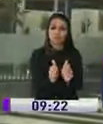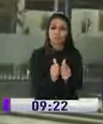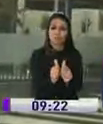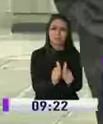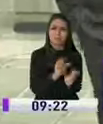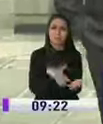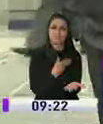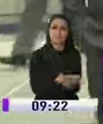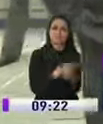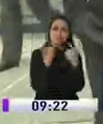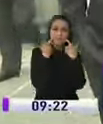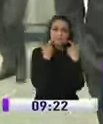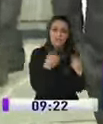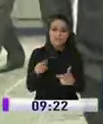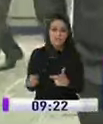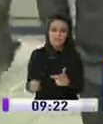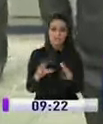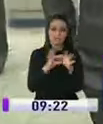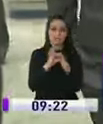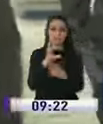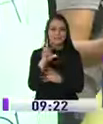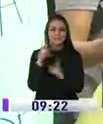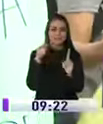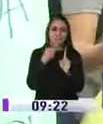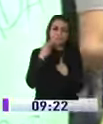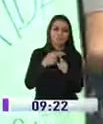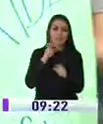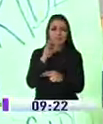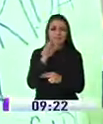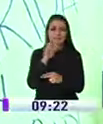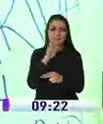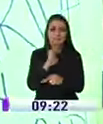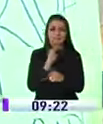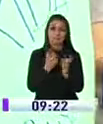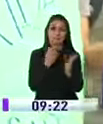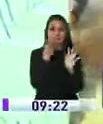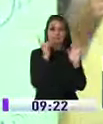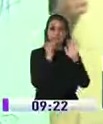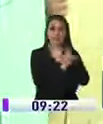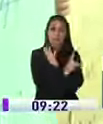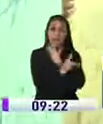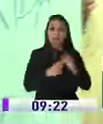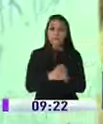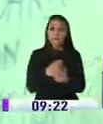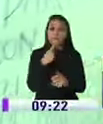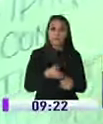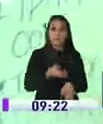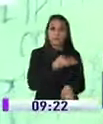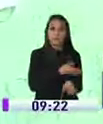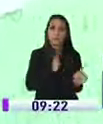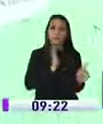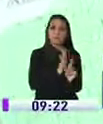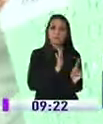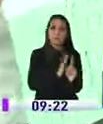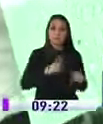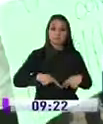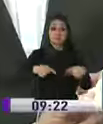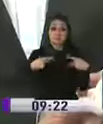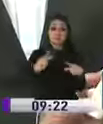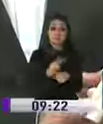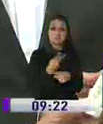llegó la asambleísta del oficialismo Elizabeth Cabezas, con el objetivo de presentar una denuncia, pues asegura que ha sido víctima de